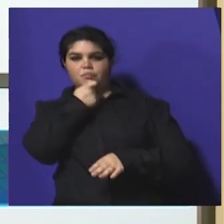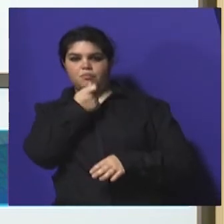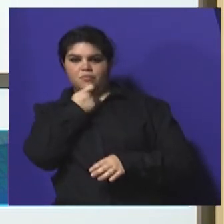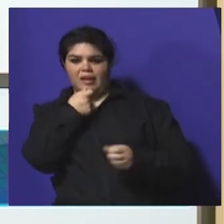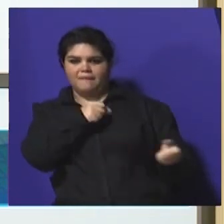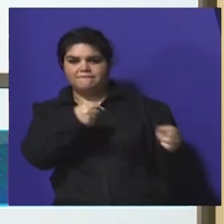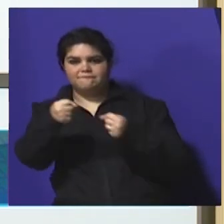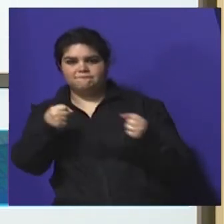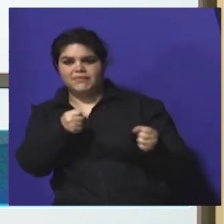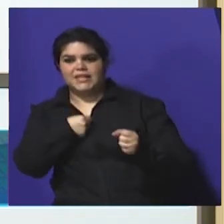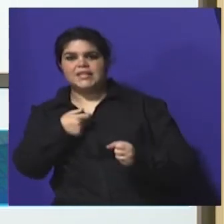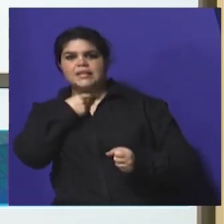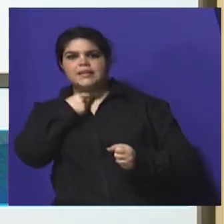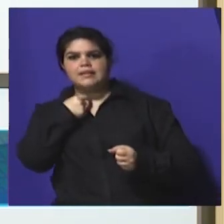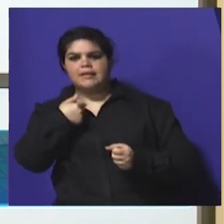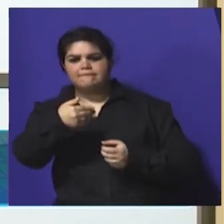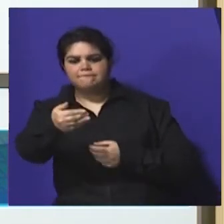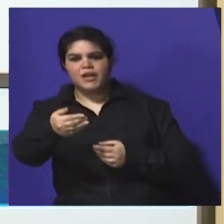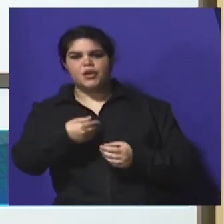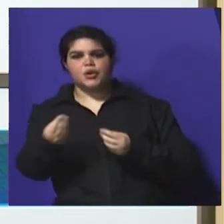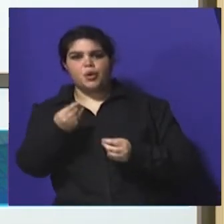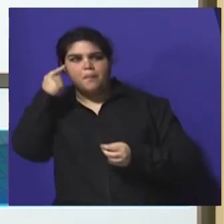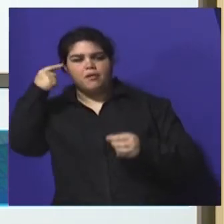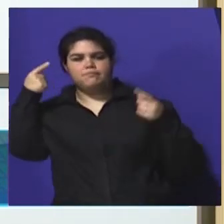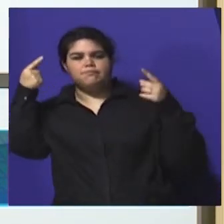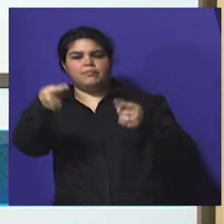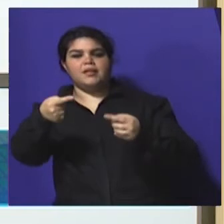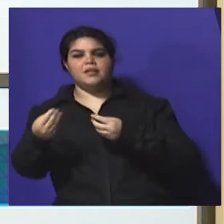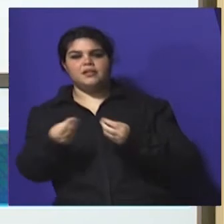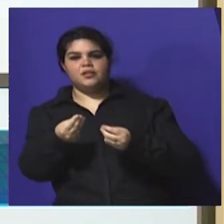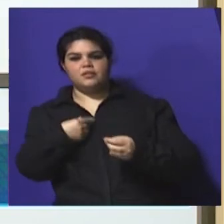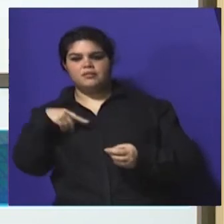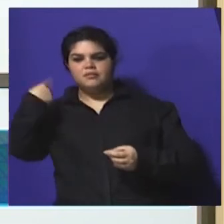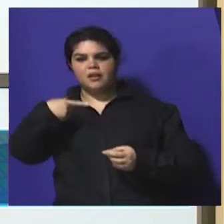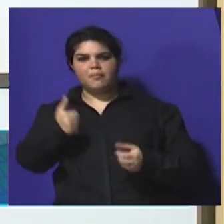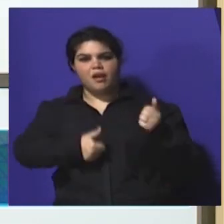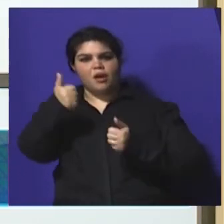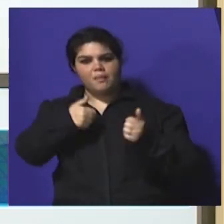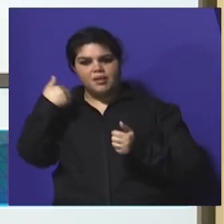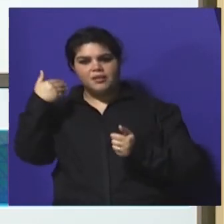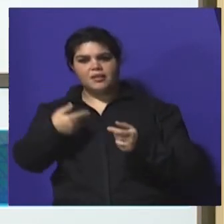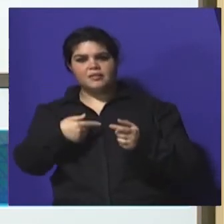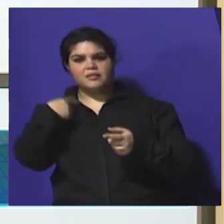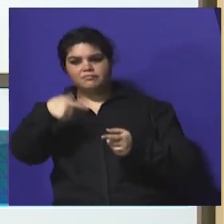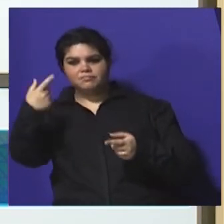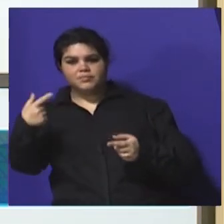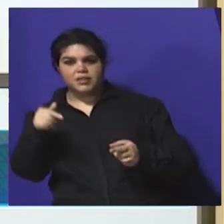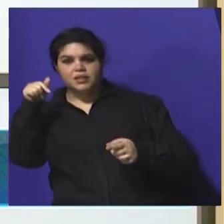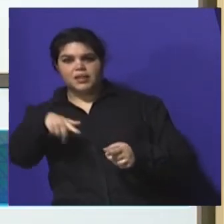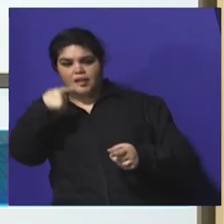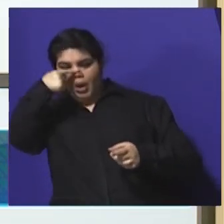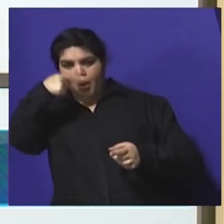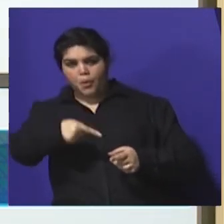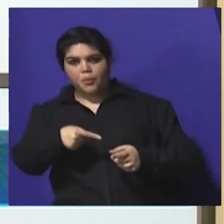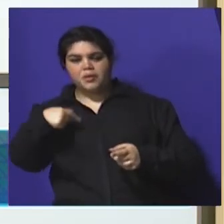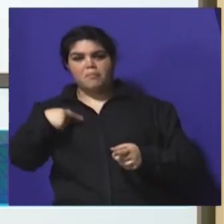venir con muchas expectativas venía venir a una carrera buena tras otra y está aquí era el objetivo del año